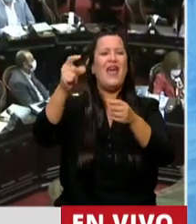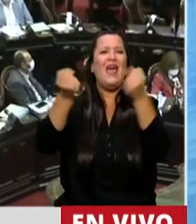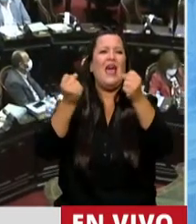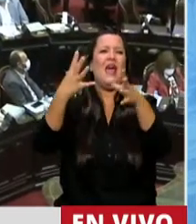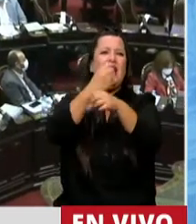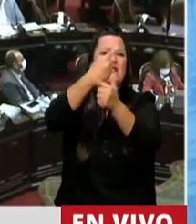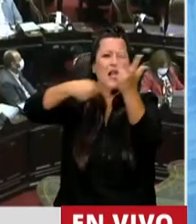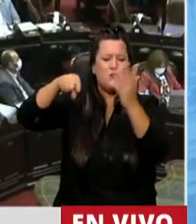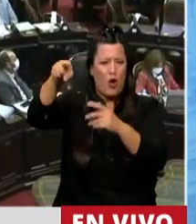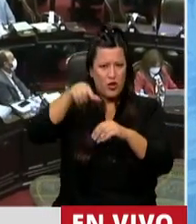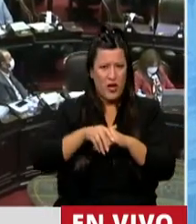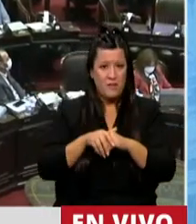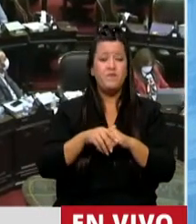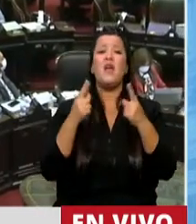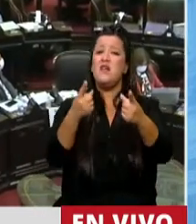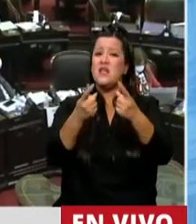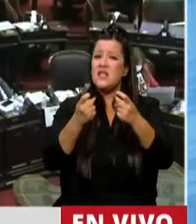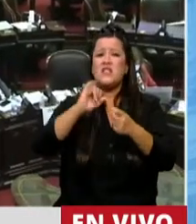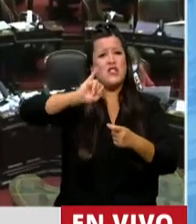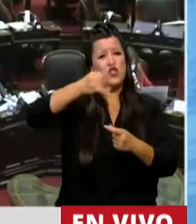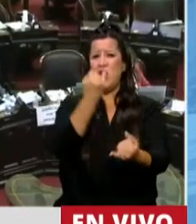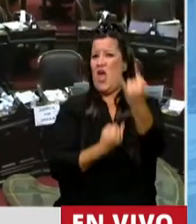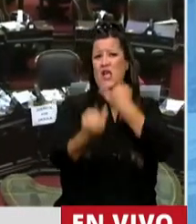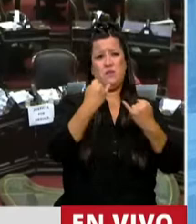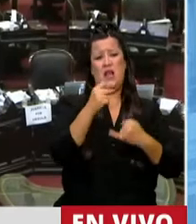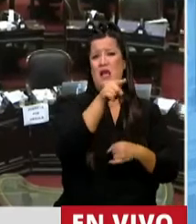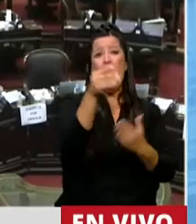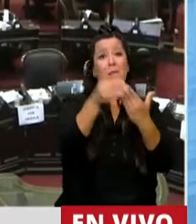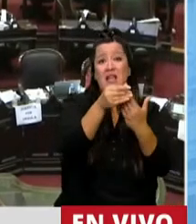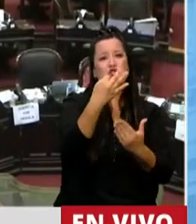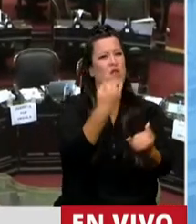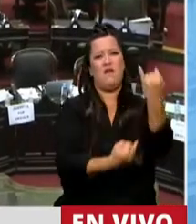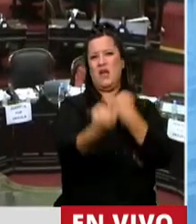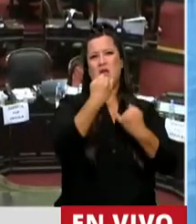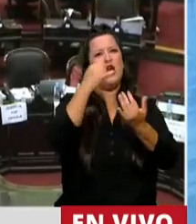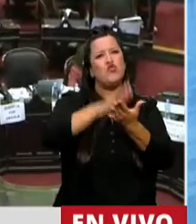Transporte. Necesitamos explicaciones, señora presidenta.